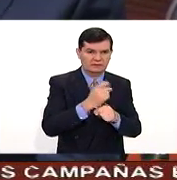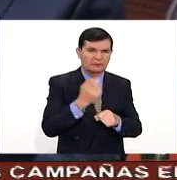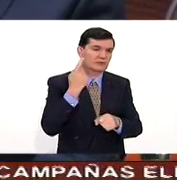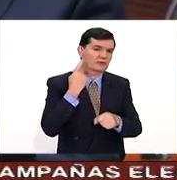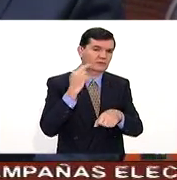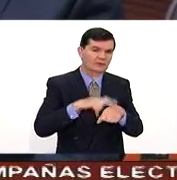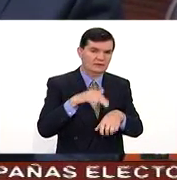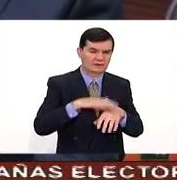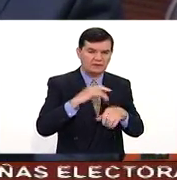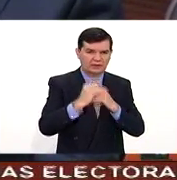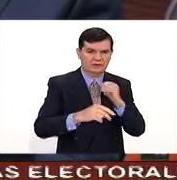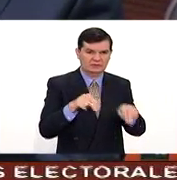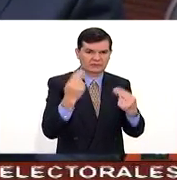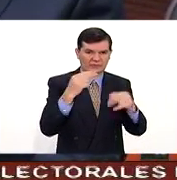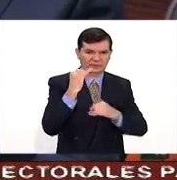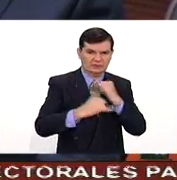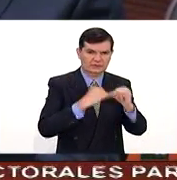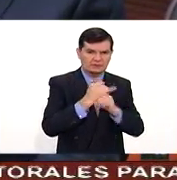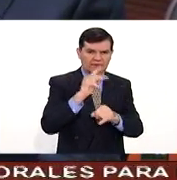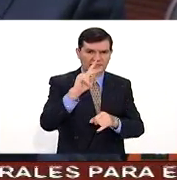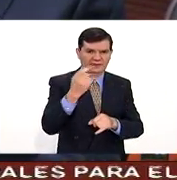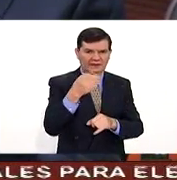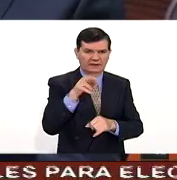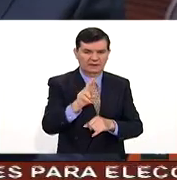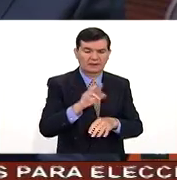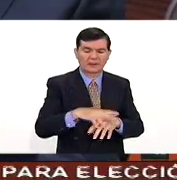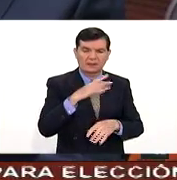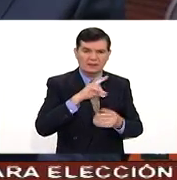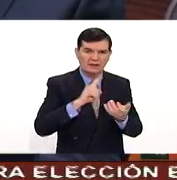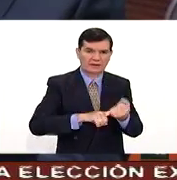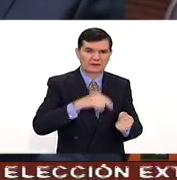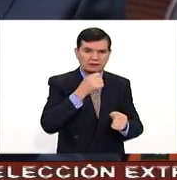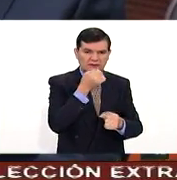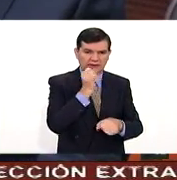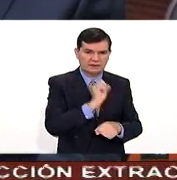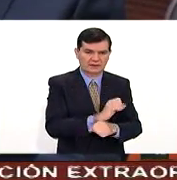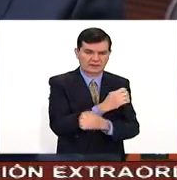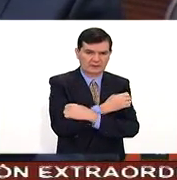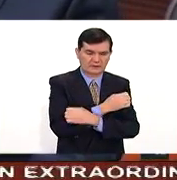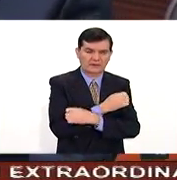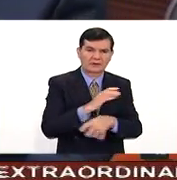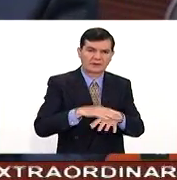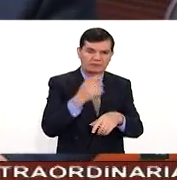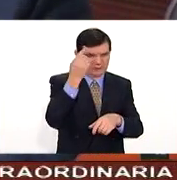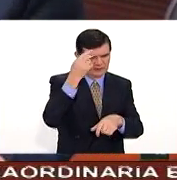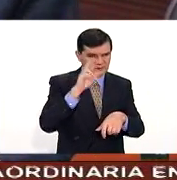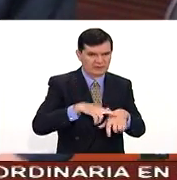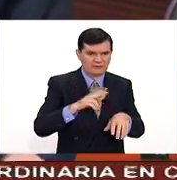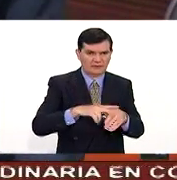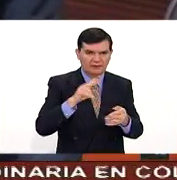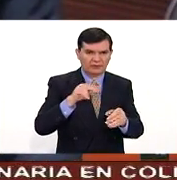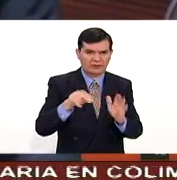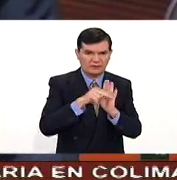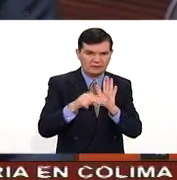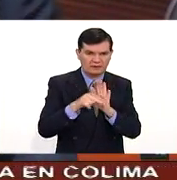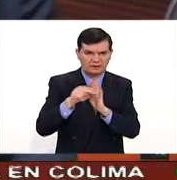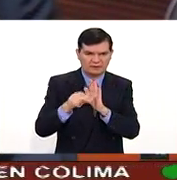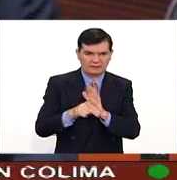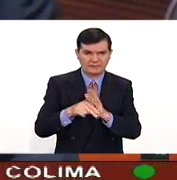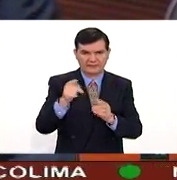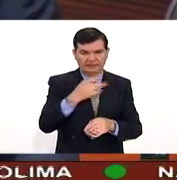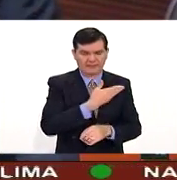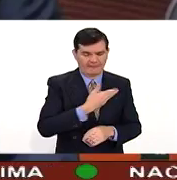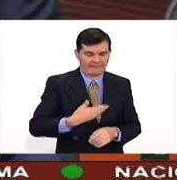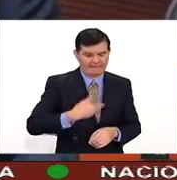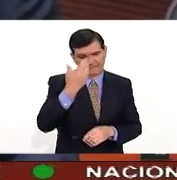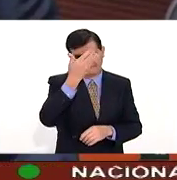y de Asuntos Internacionales en la PGR y en la Secretaría de Educación Pública trabajó como directivo de normatividad. El